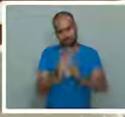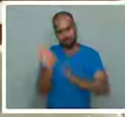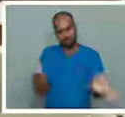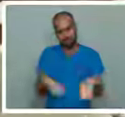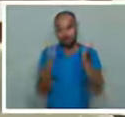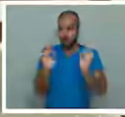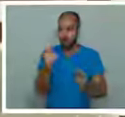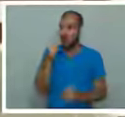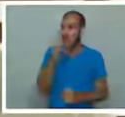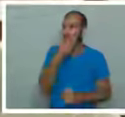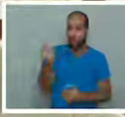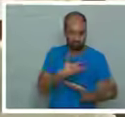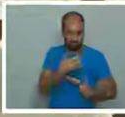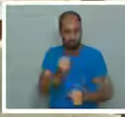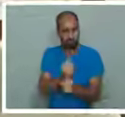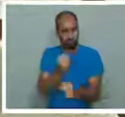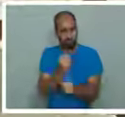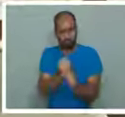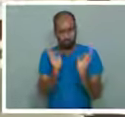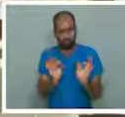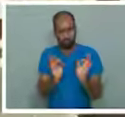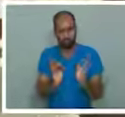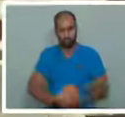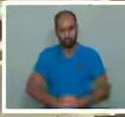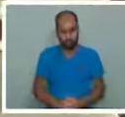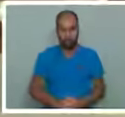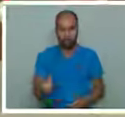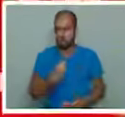porque nosotros somos el futuro de esta nación sigue con nosotros en jóvenes por la vida